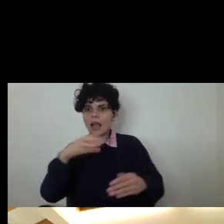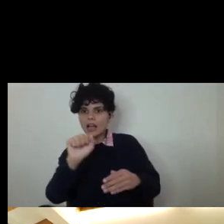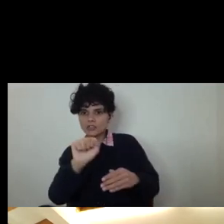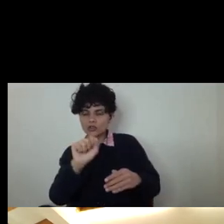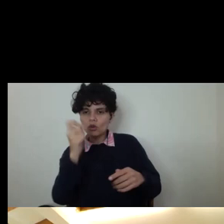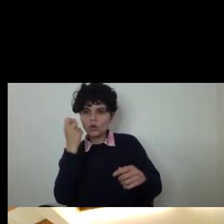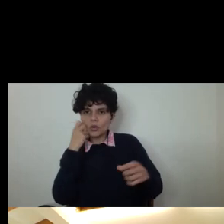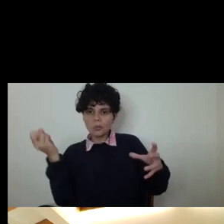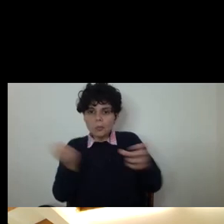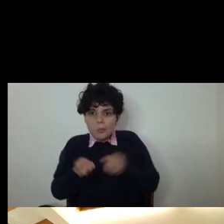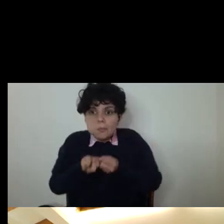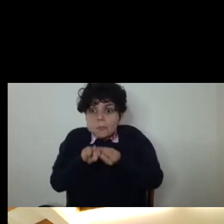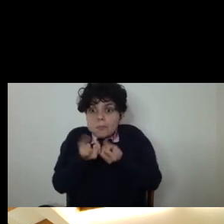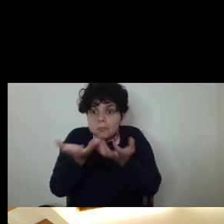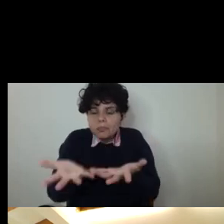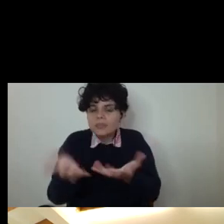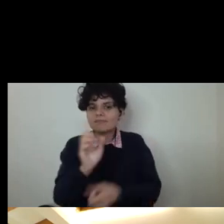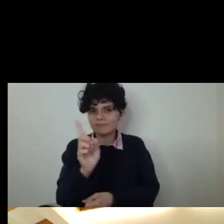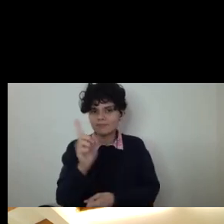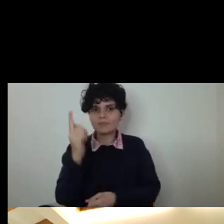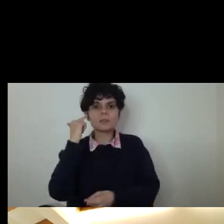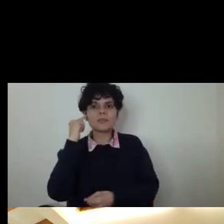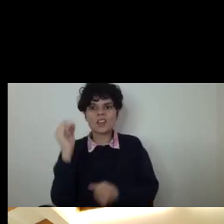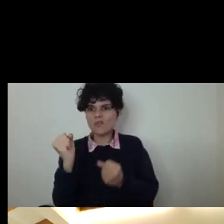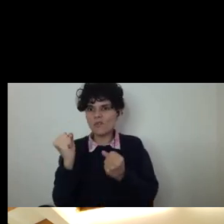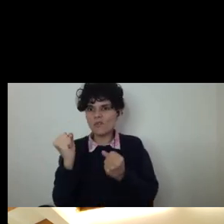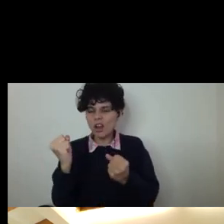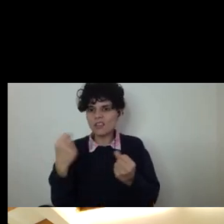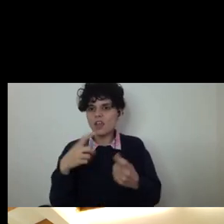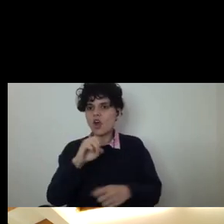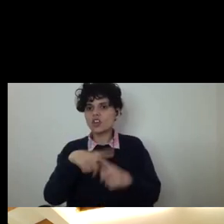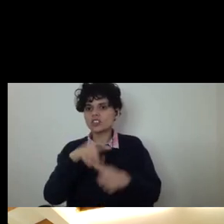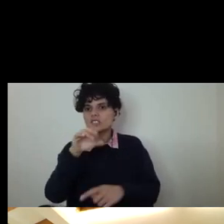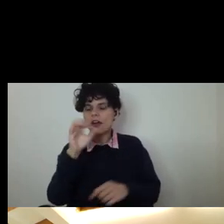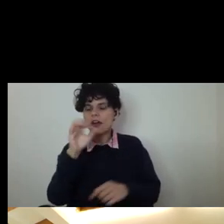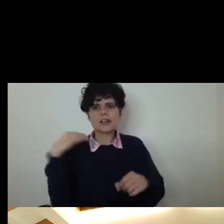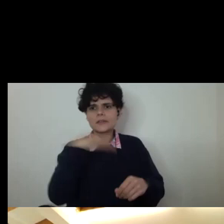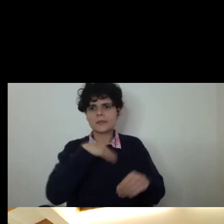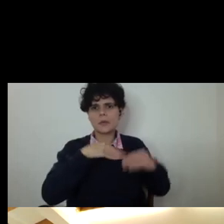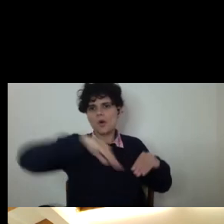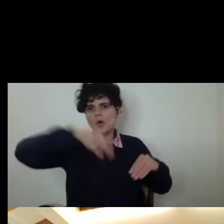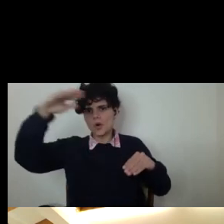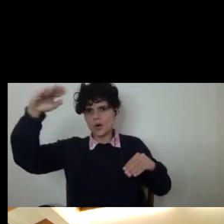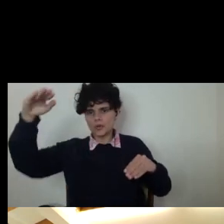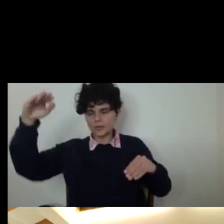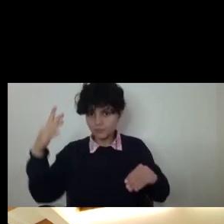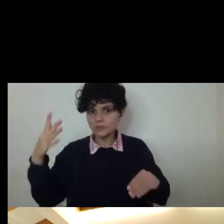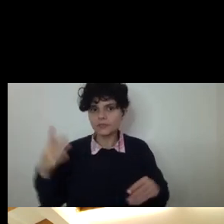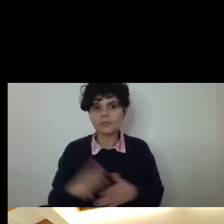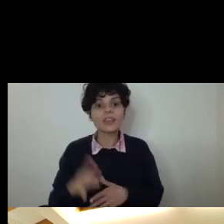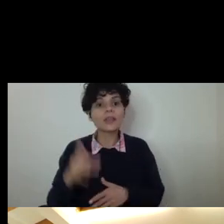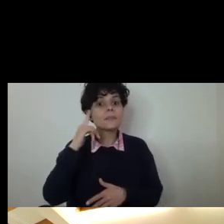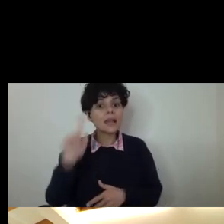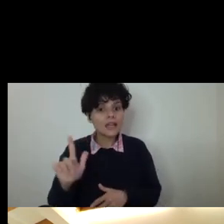si está muy oxidado, va a ser muy eficiente en hacer esa respuesta. Pero una cosa es hacer estudios